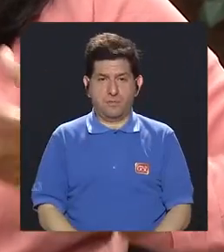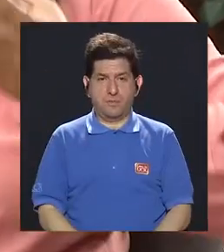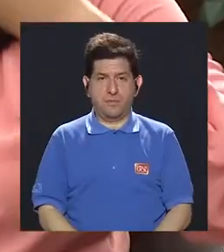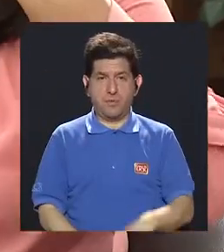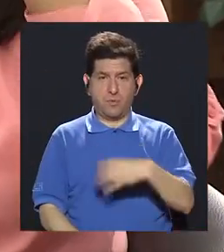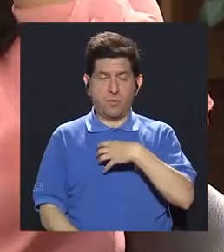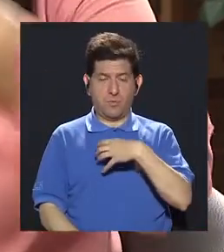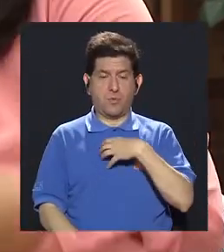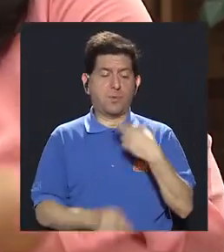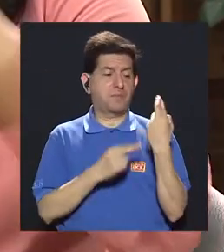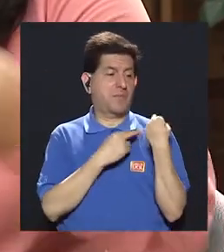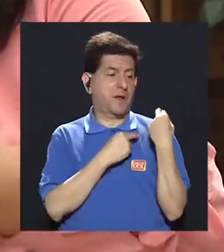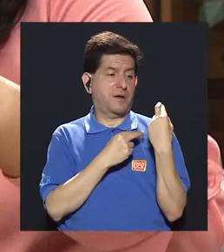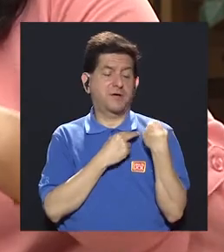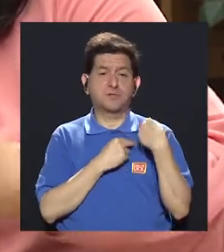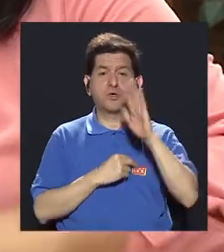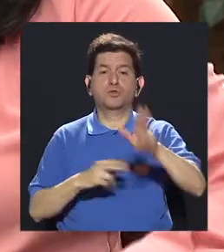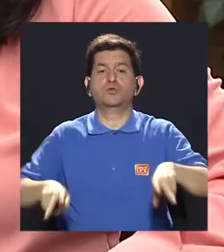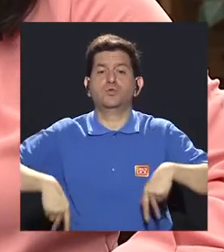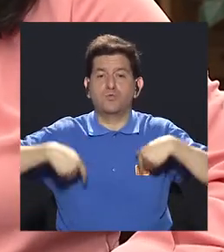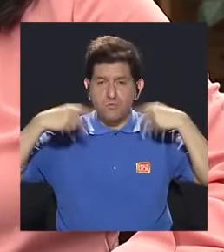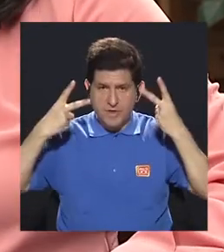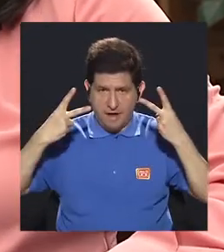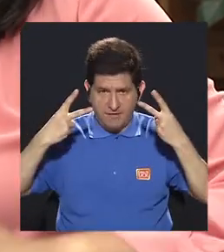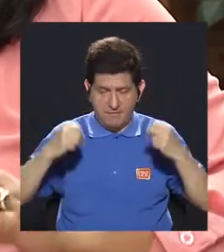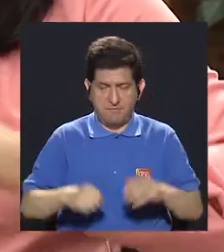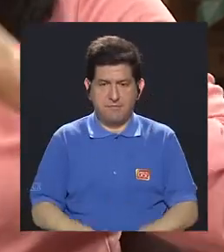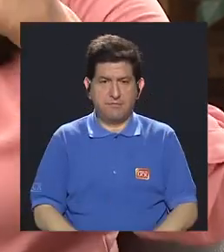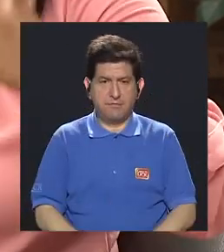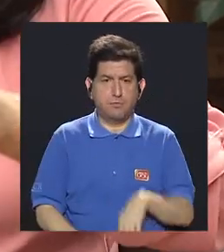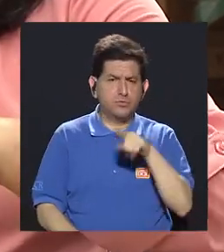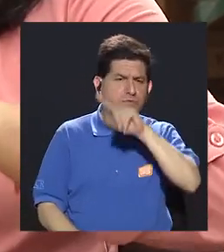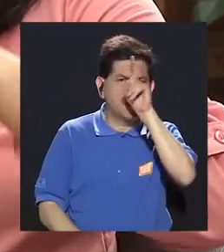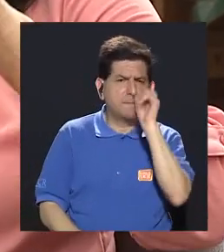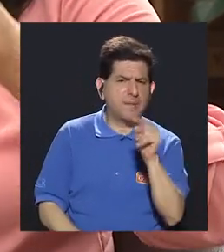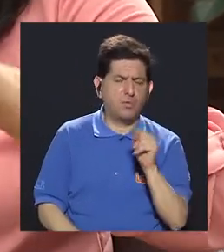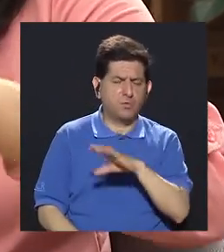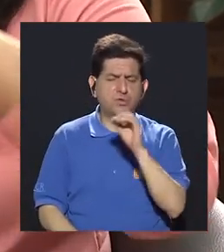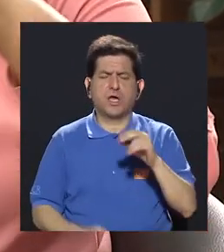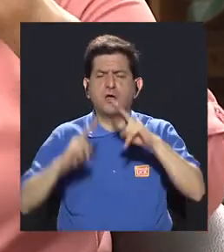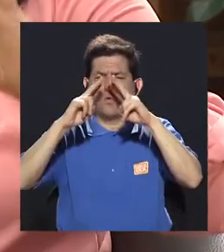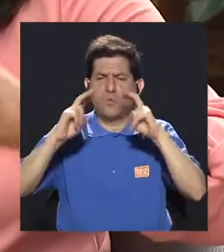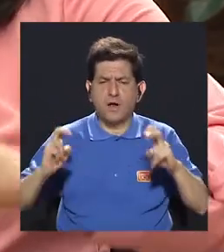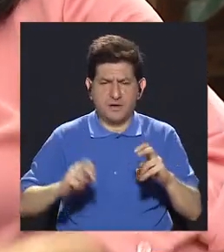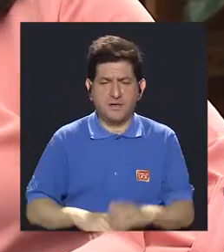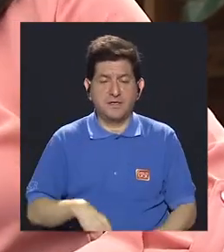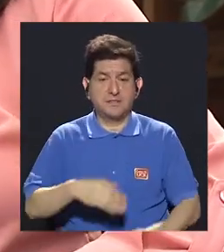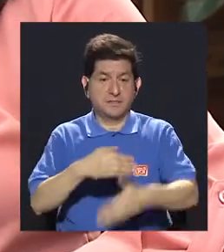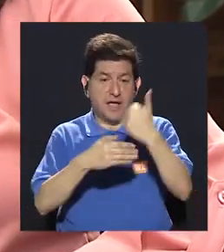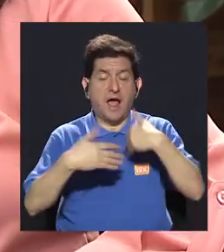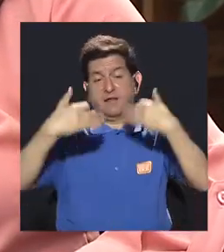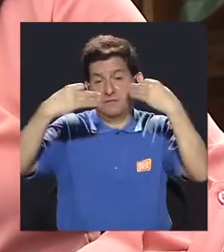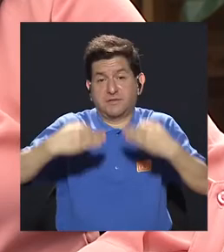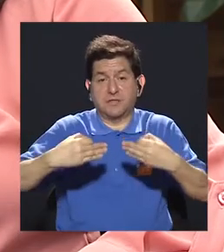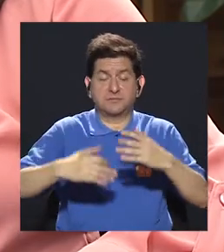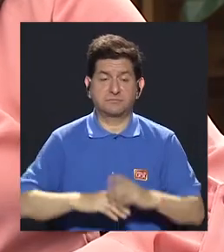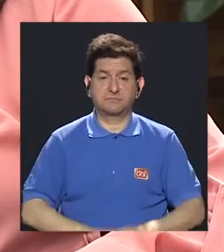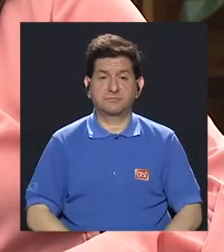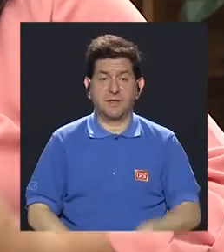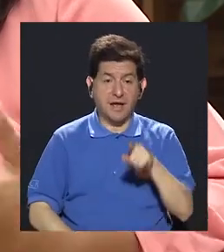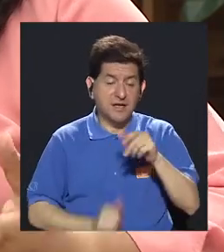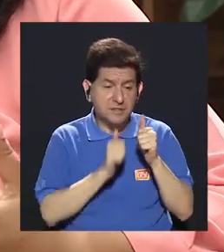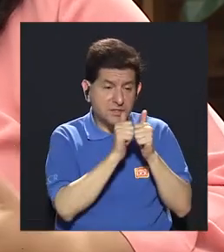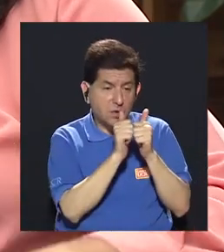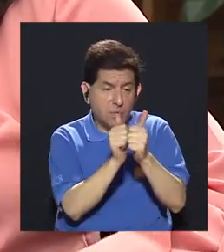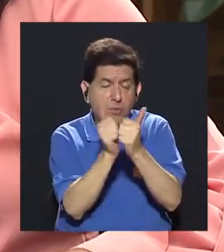propia, la propia responsabilidad sobre tu vida. Pregúntate esto, ¿verdad? Analiza esto otro antes de tomar una decisión, ¿verdad?